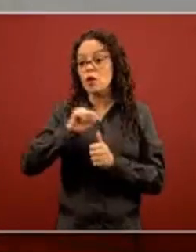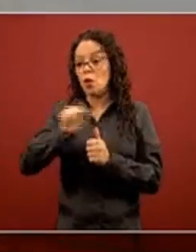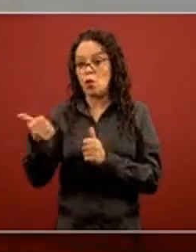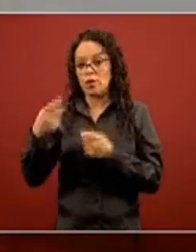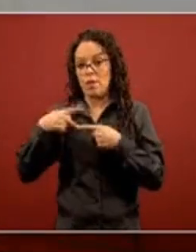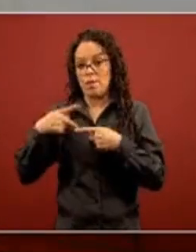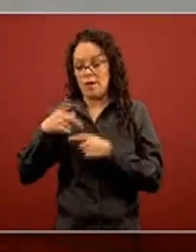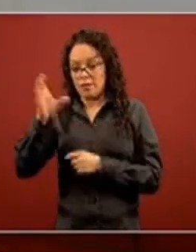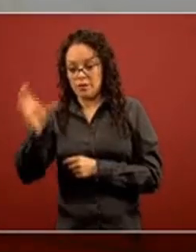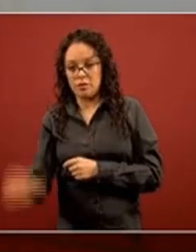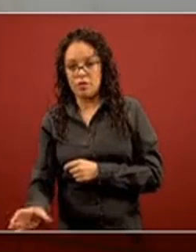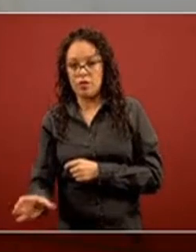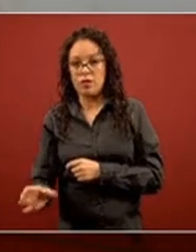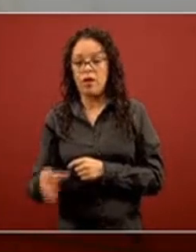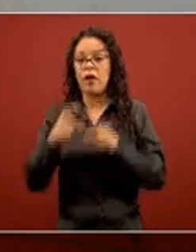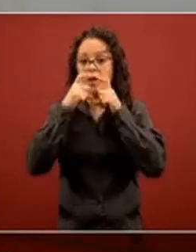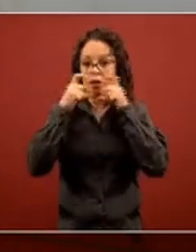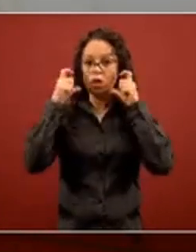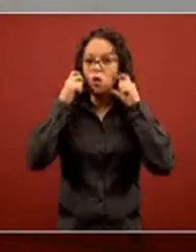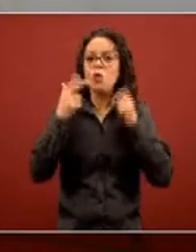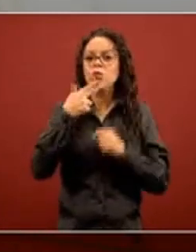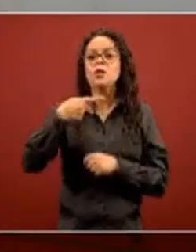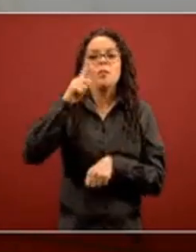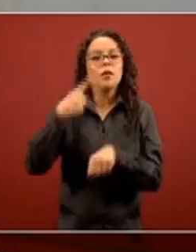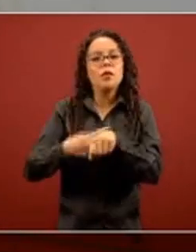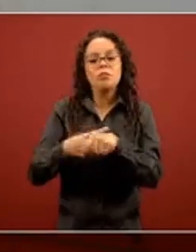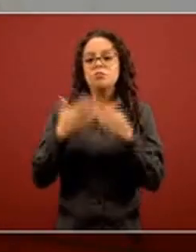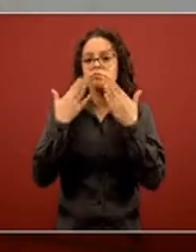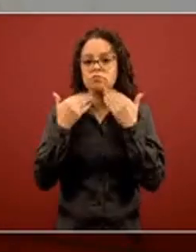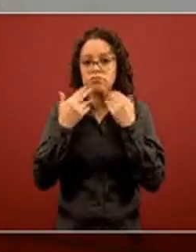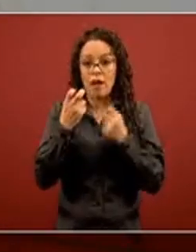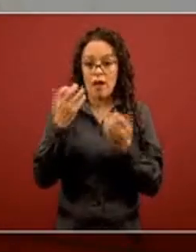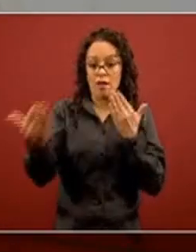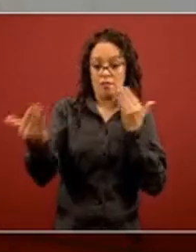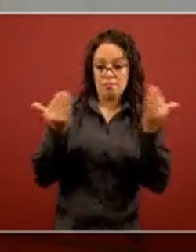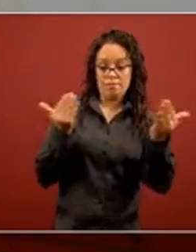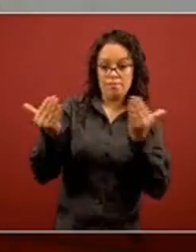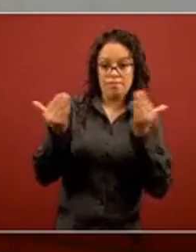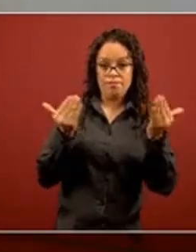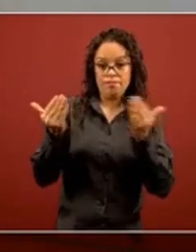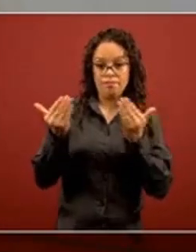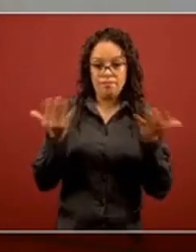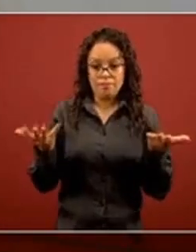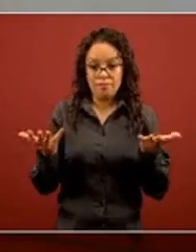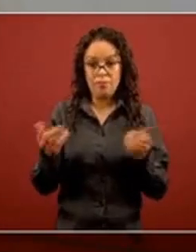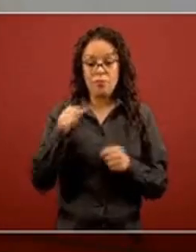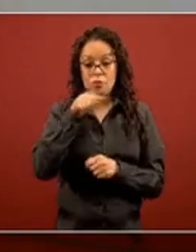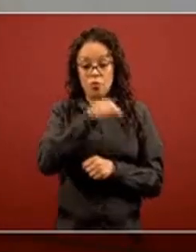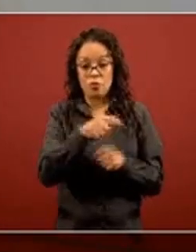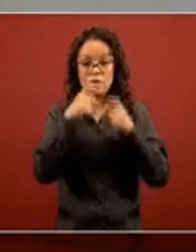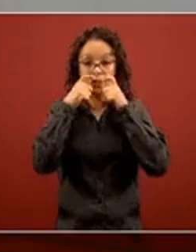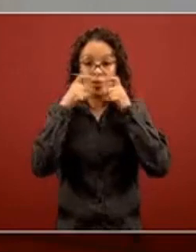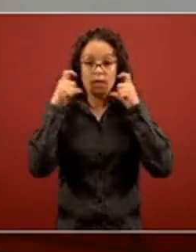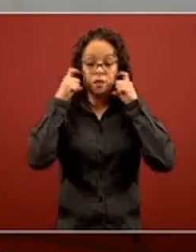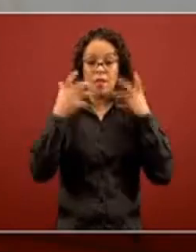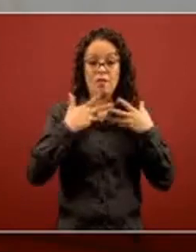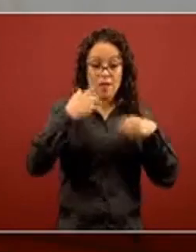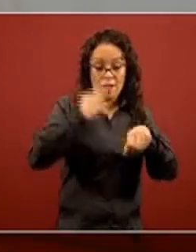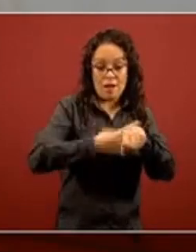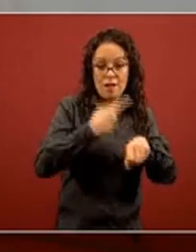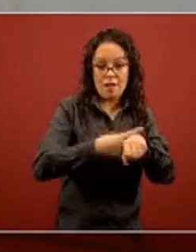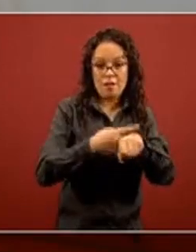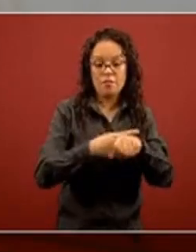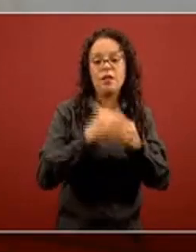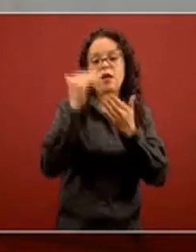pone cubrebocas. Y se hace una especie de escala donde se dice, si se le pone el infectante, disminuye el riesgo X,